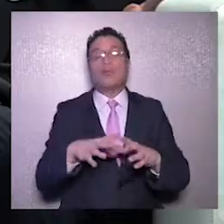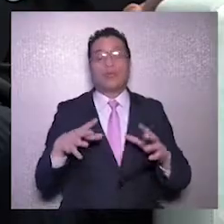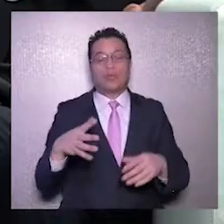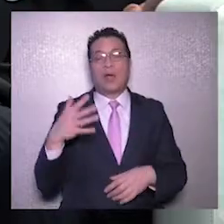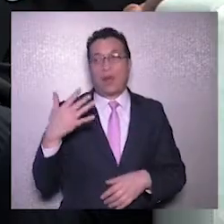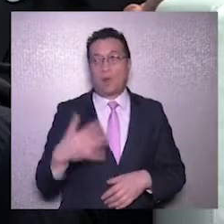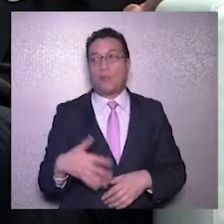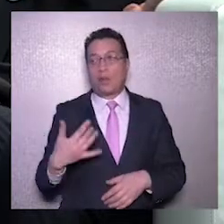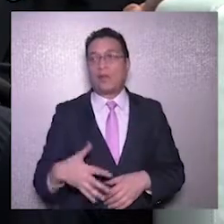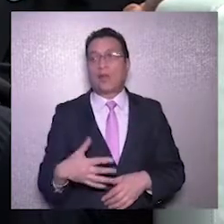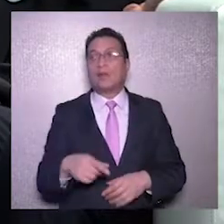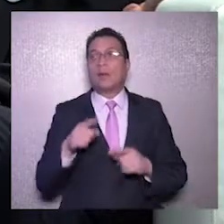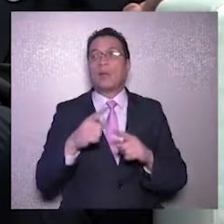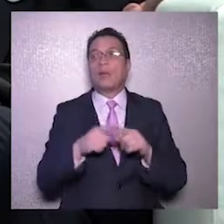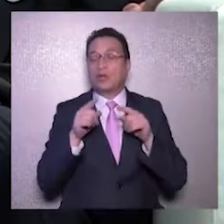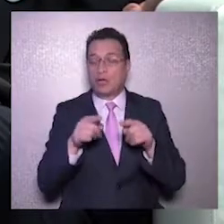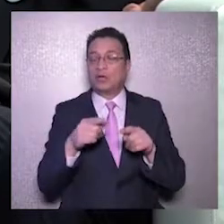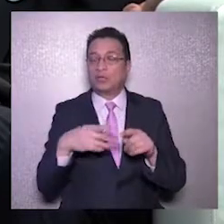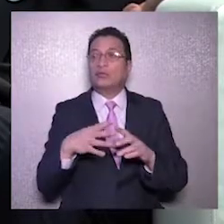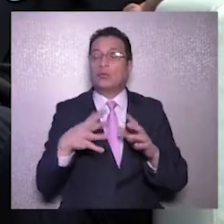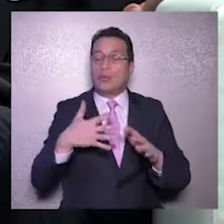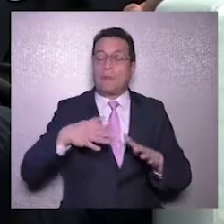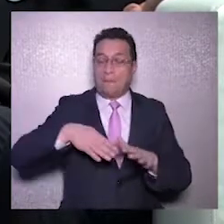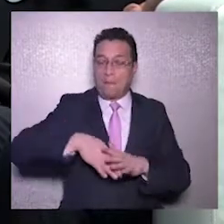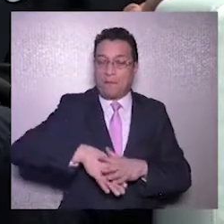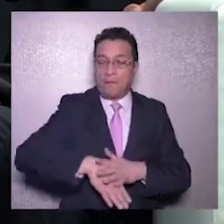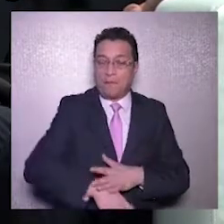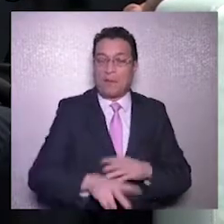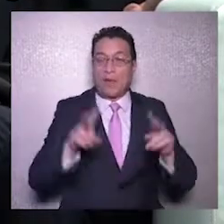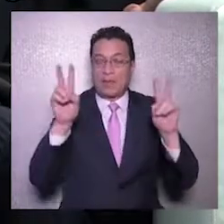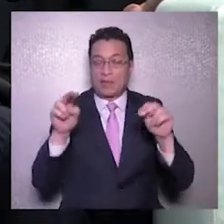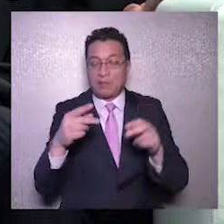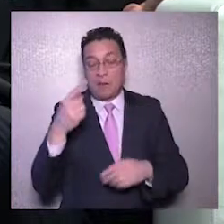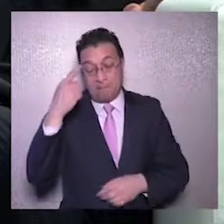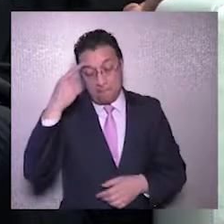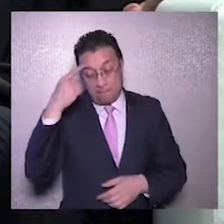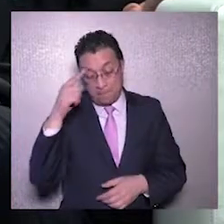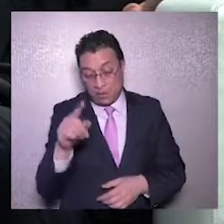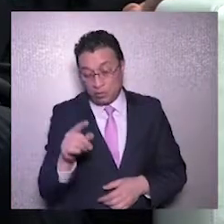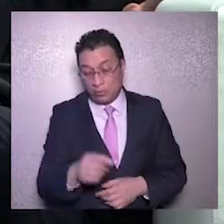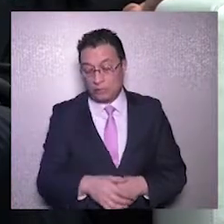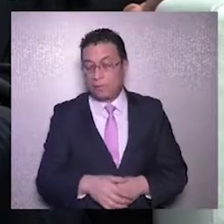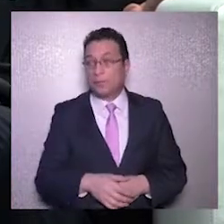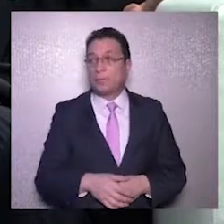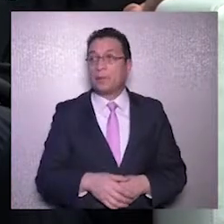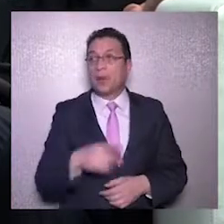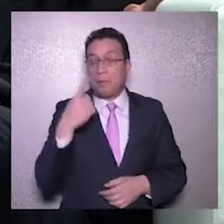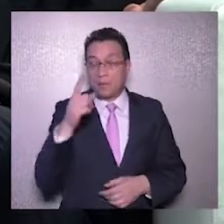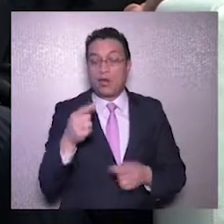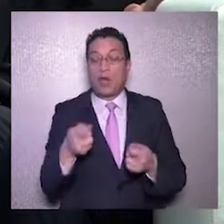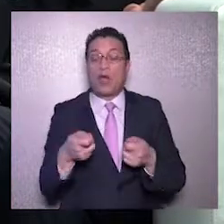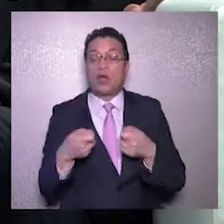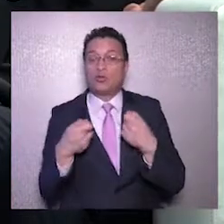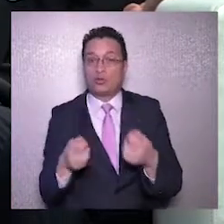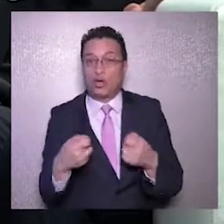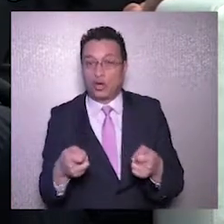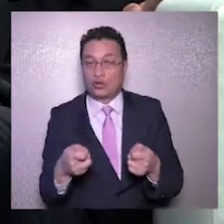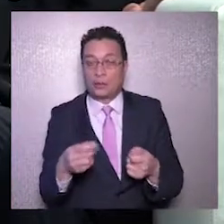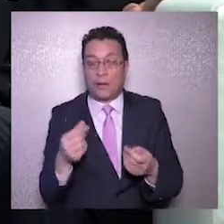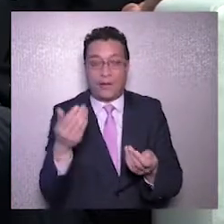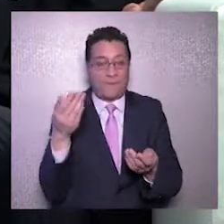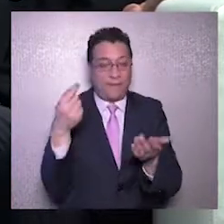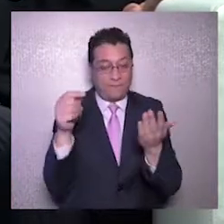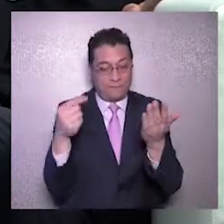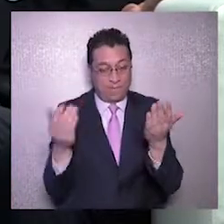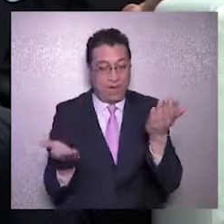y podremos en el diálogo seguir profundizando en estas materias. Pero los costos, las